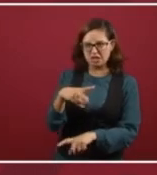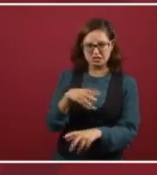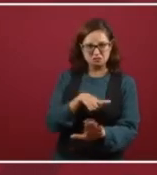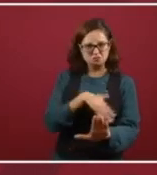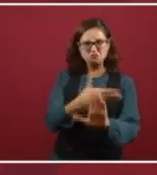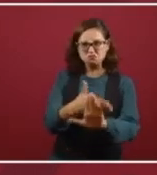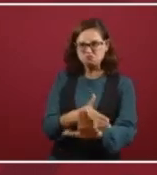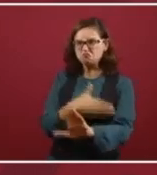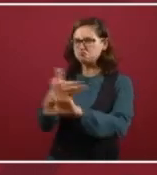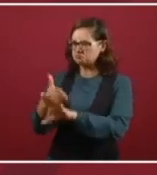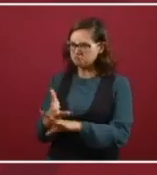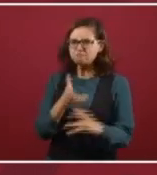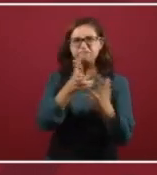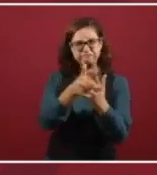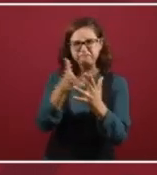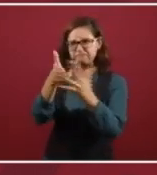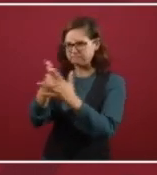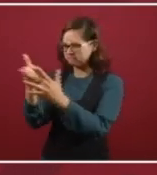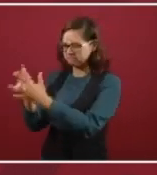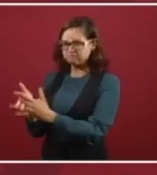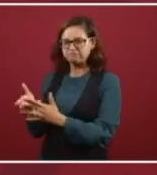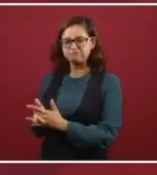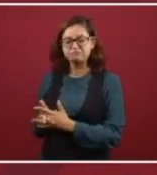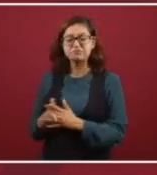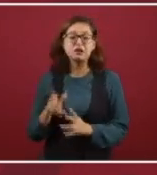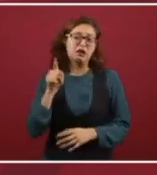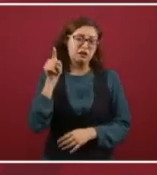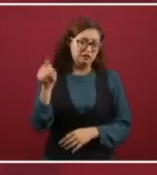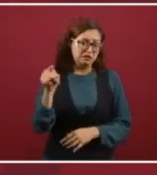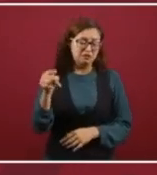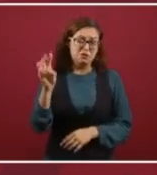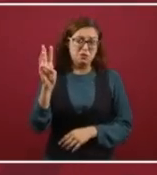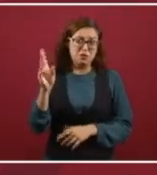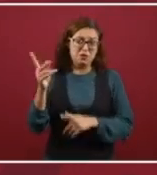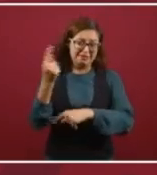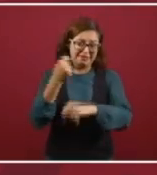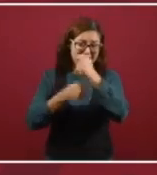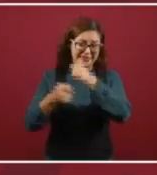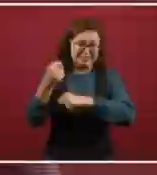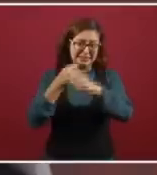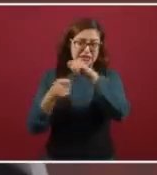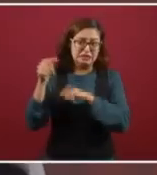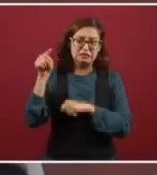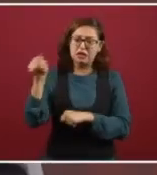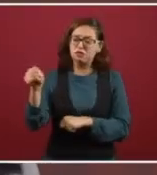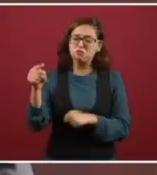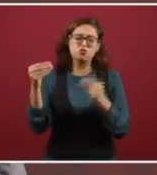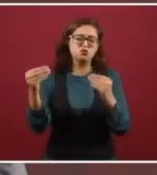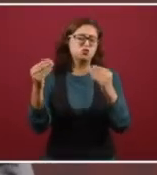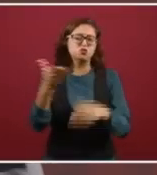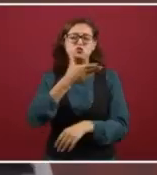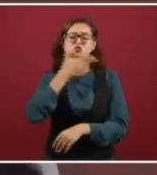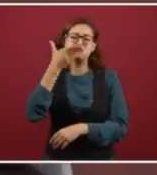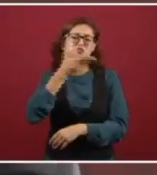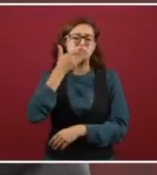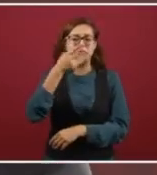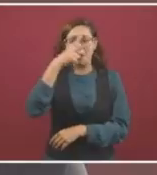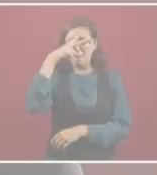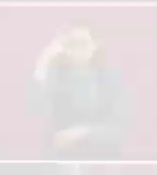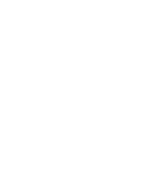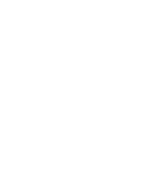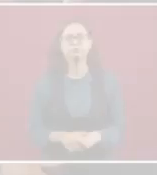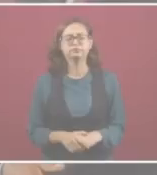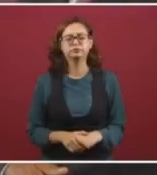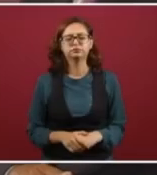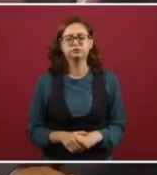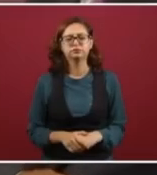tienda es una tienda muy conocida entre nuestra comunidad, que por cierto es una comunidad binacional.